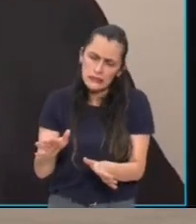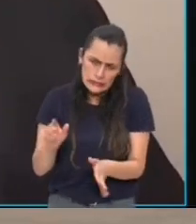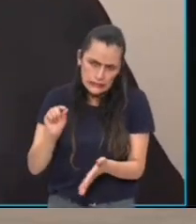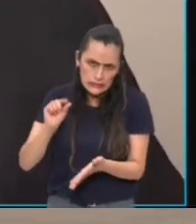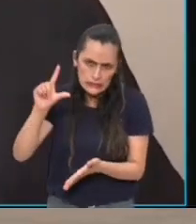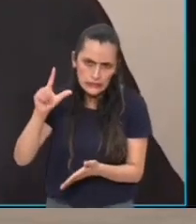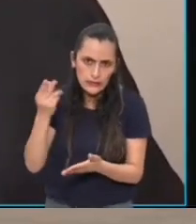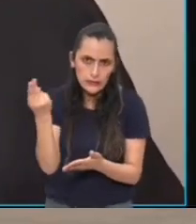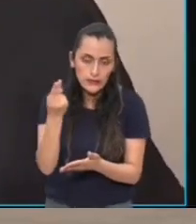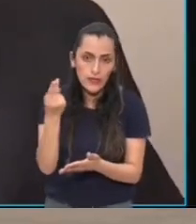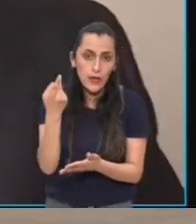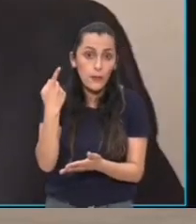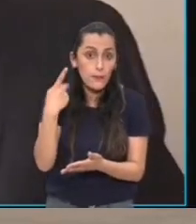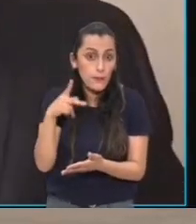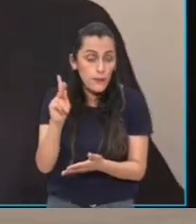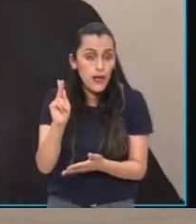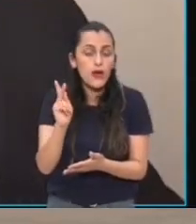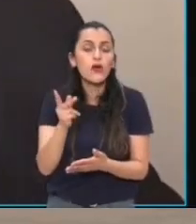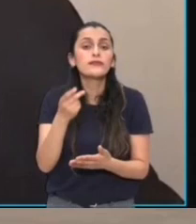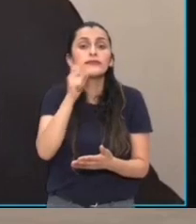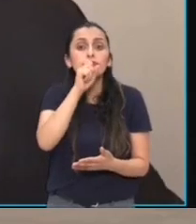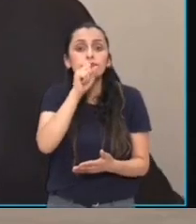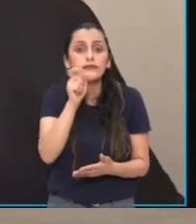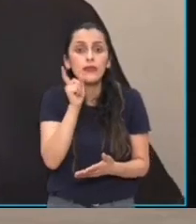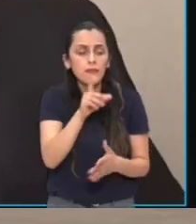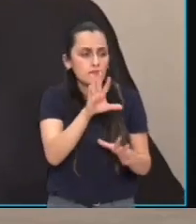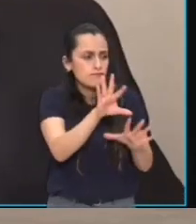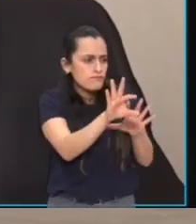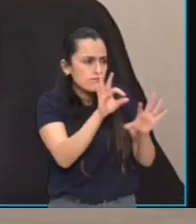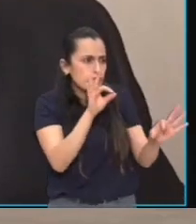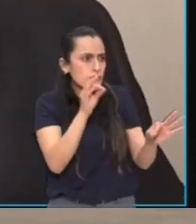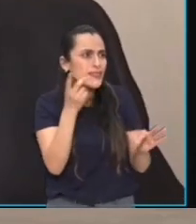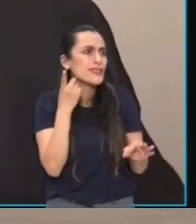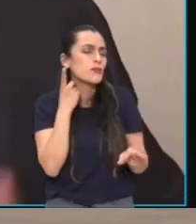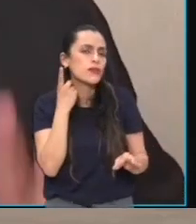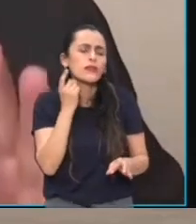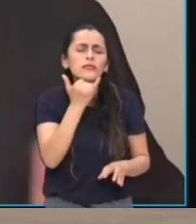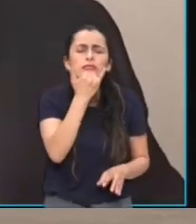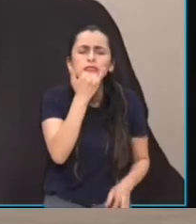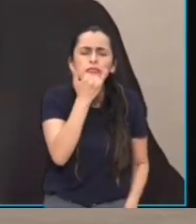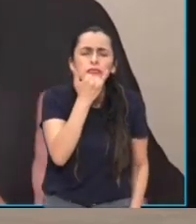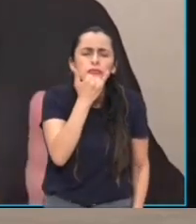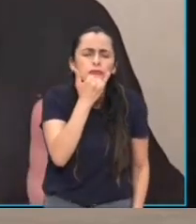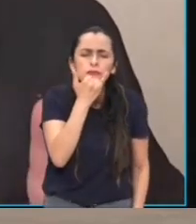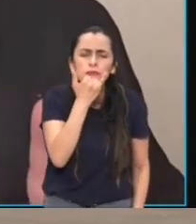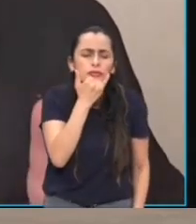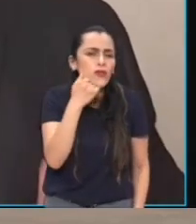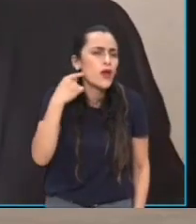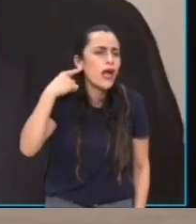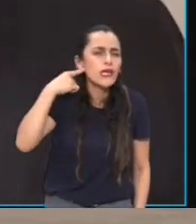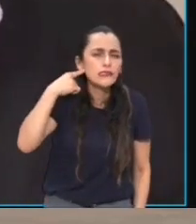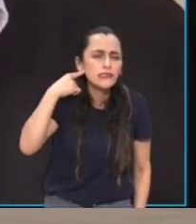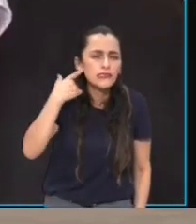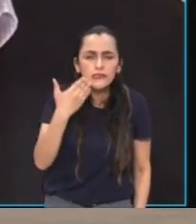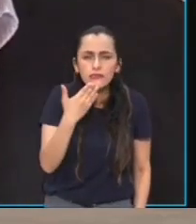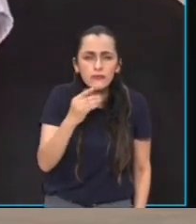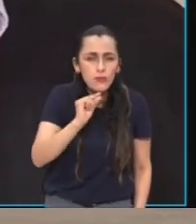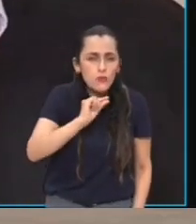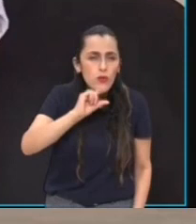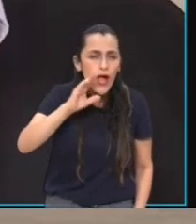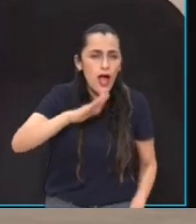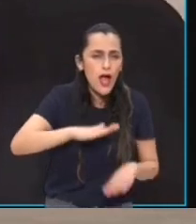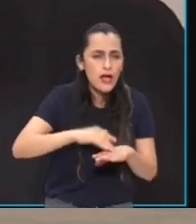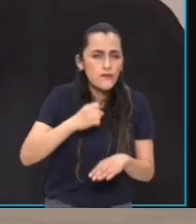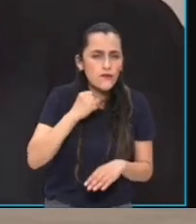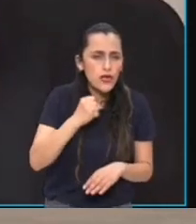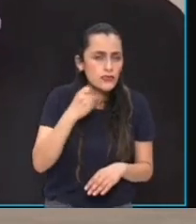diputados que realmente, como en el caso de nuestra plataforma política... José, ¿podría dar un poquito más fuerte? Defiendan el